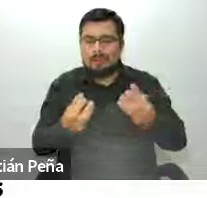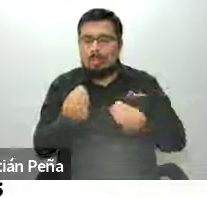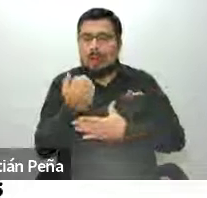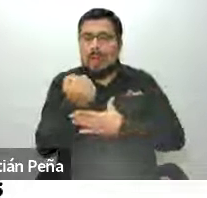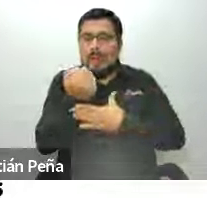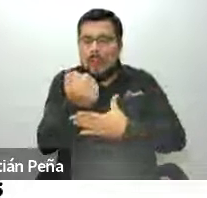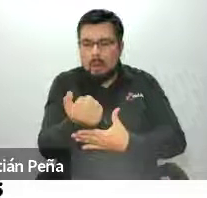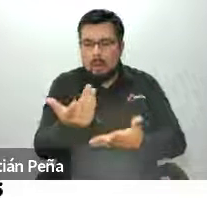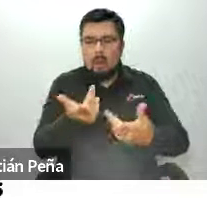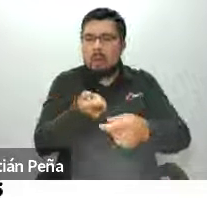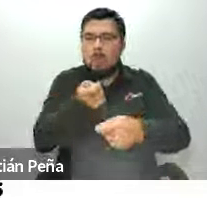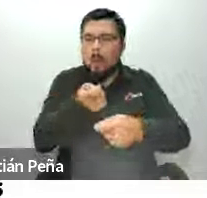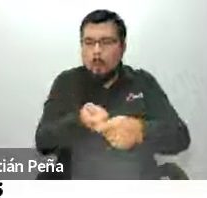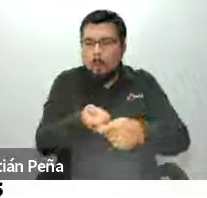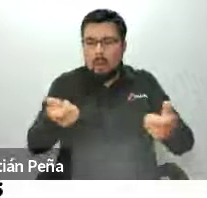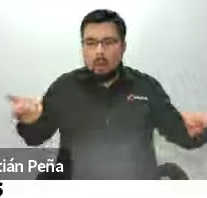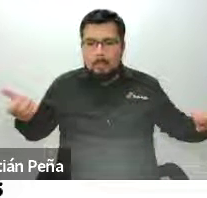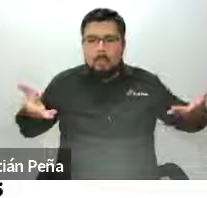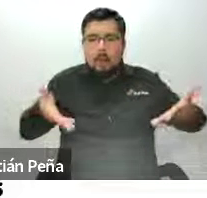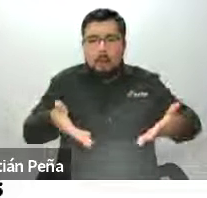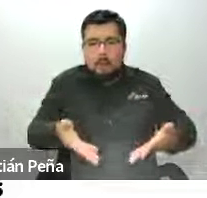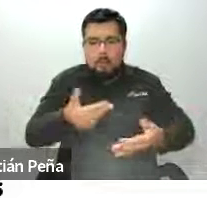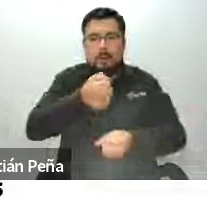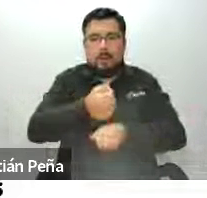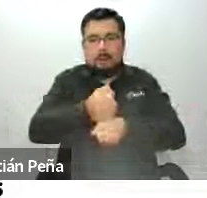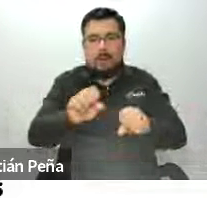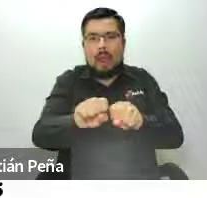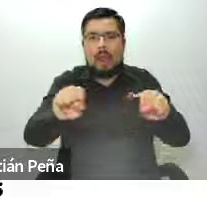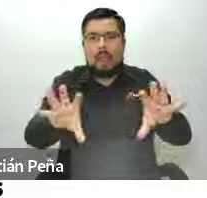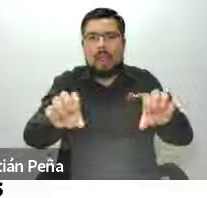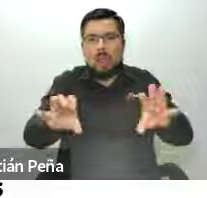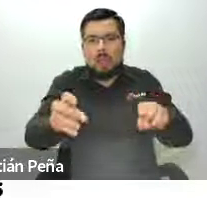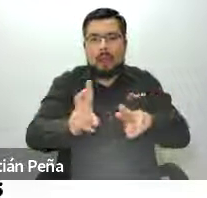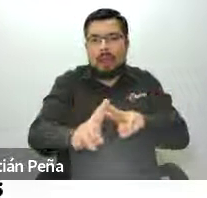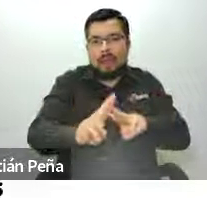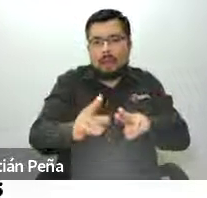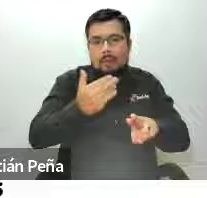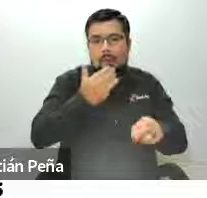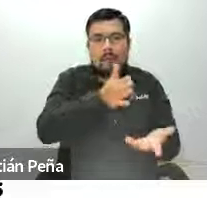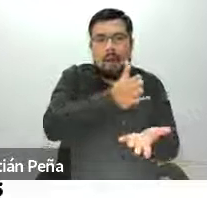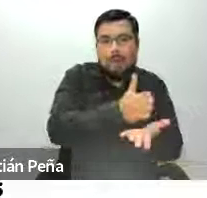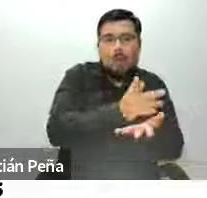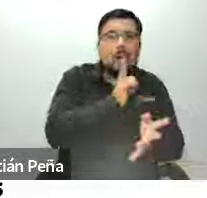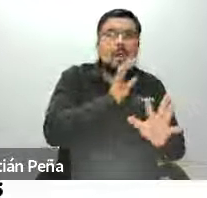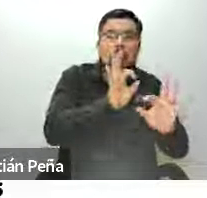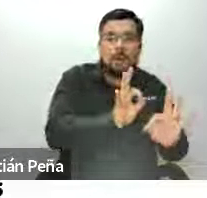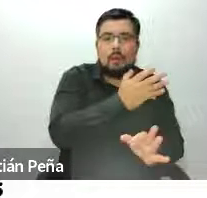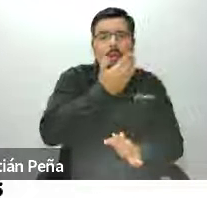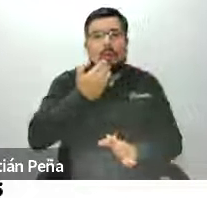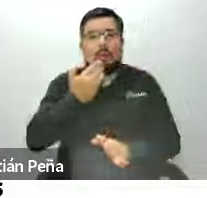hoy para el trabajo educativo que se realiza tanto en escuelas especiales como en escuelas regulares